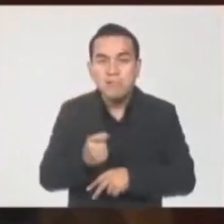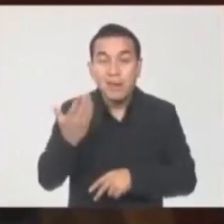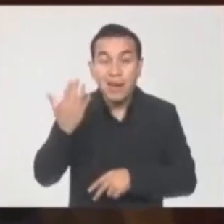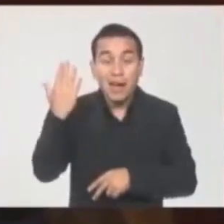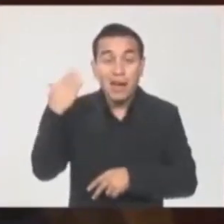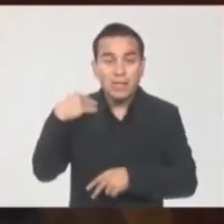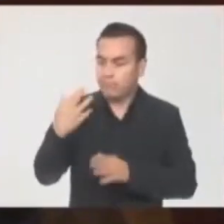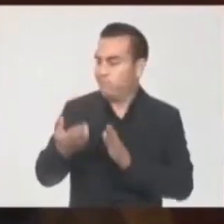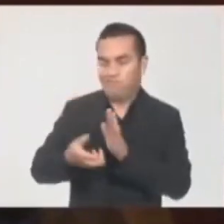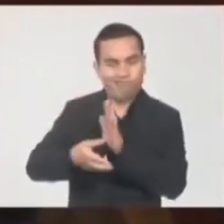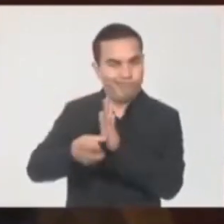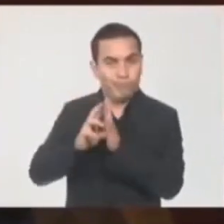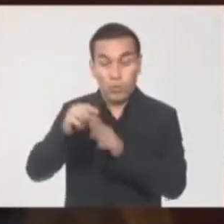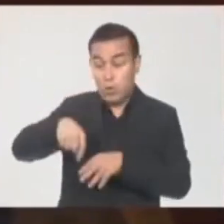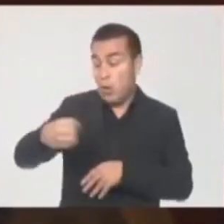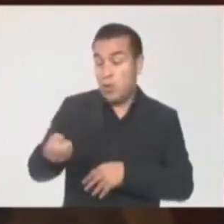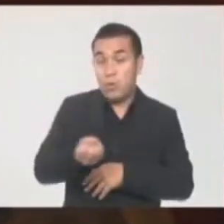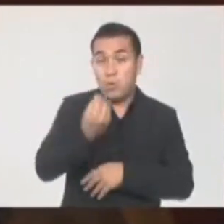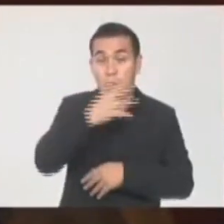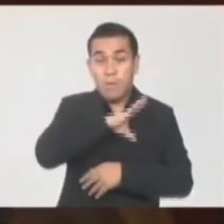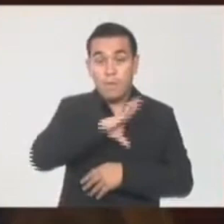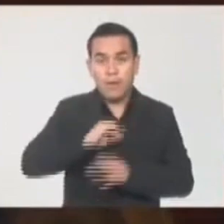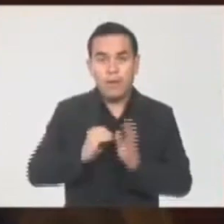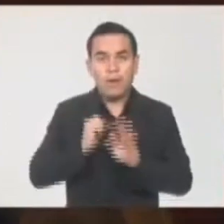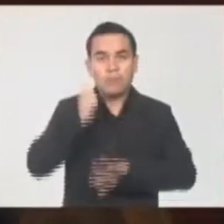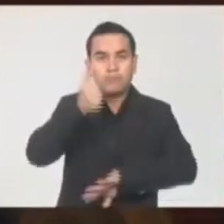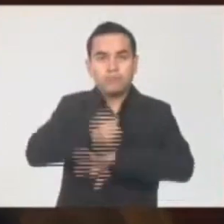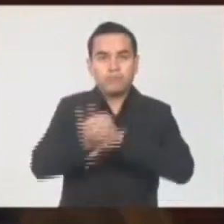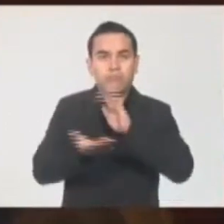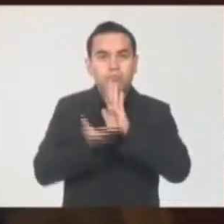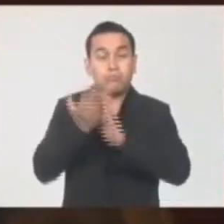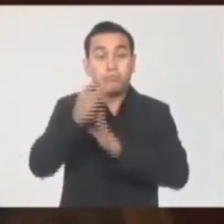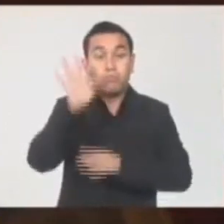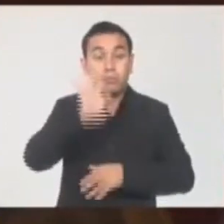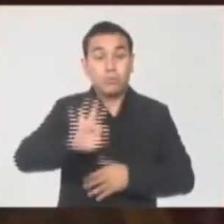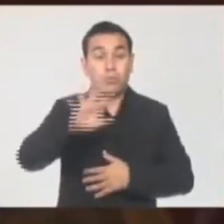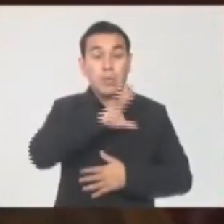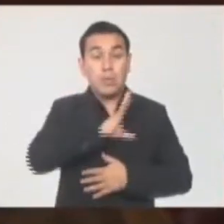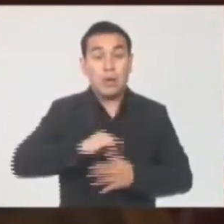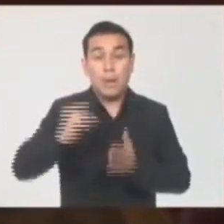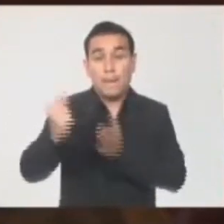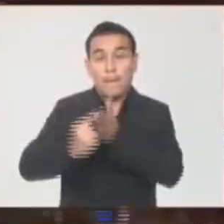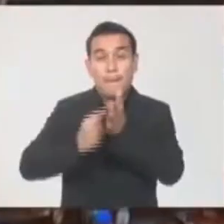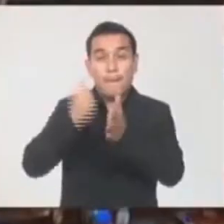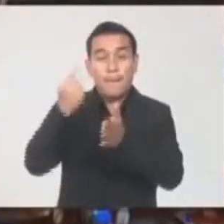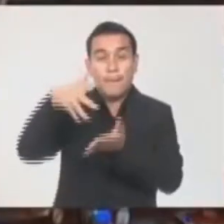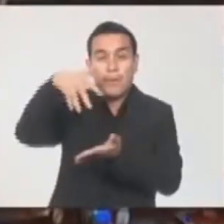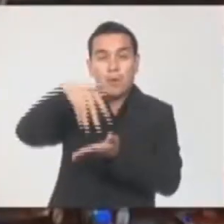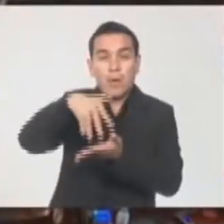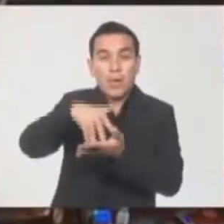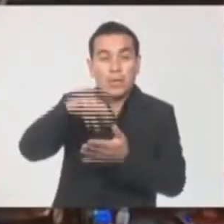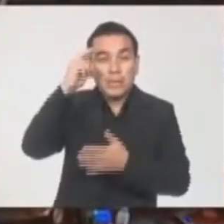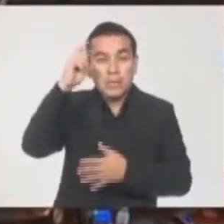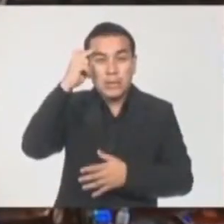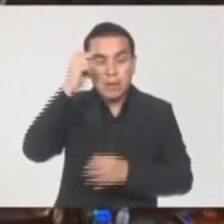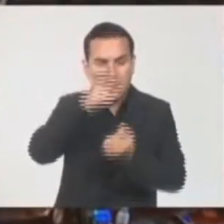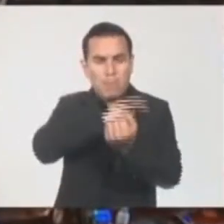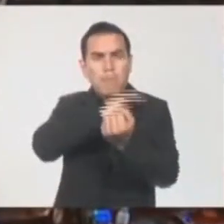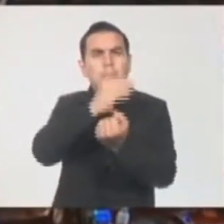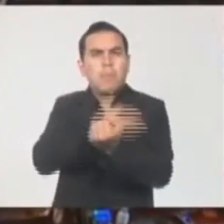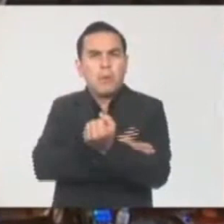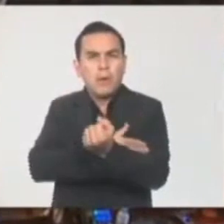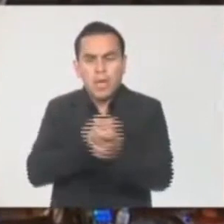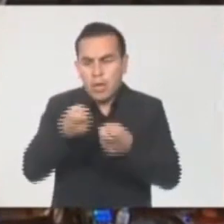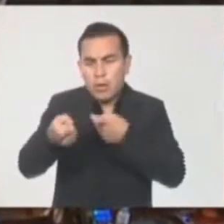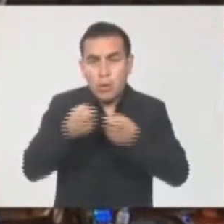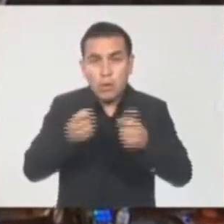a lo que no queremos regresar, y el nuevo país que queremos construir. Por primera vez, el pueblo es el único poder fáctico terrenal